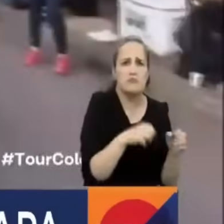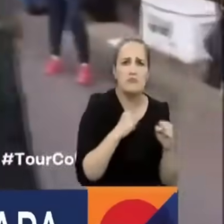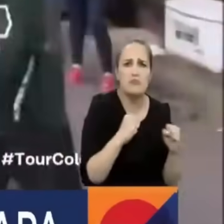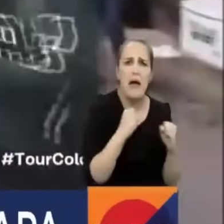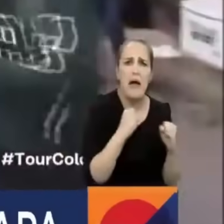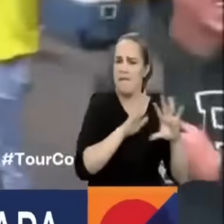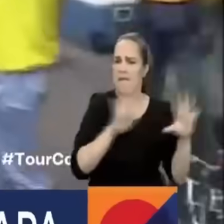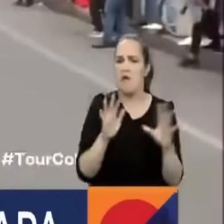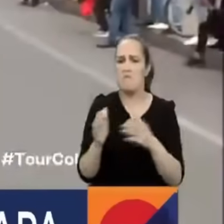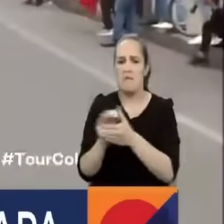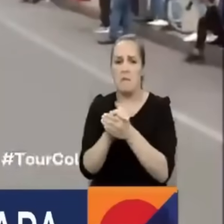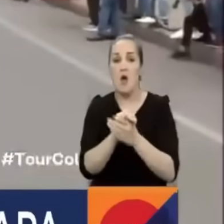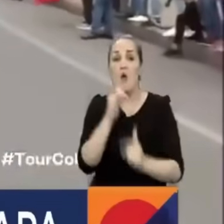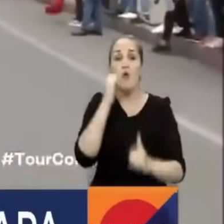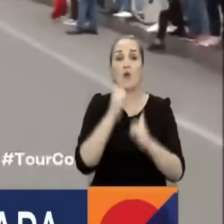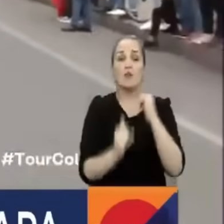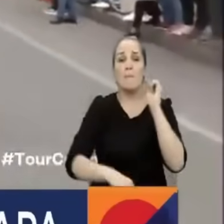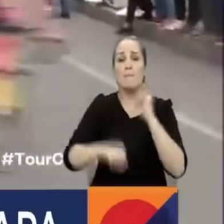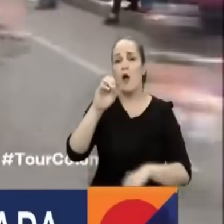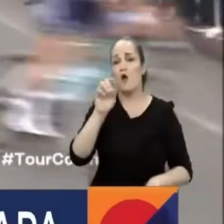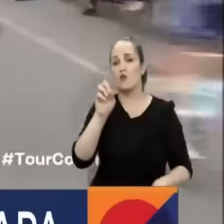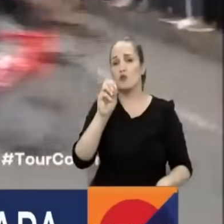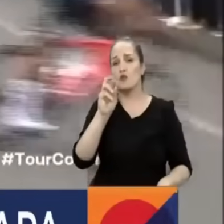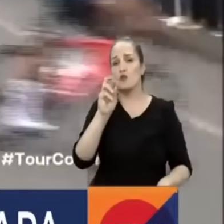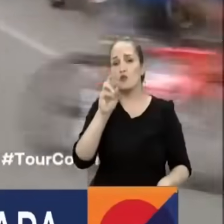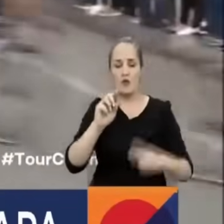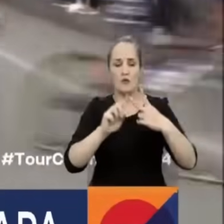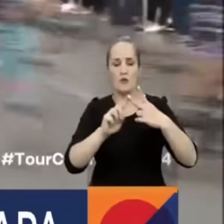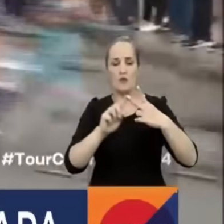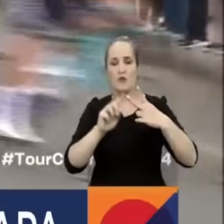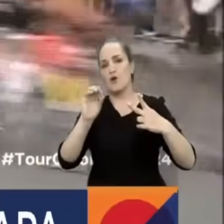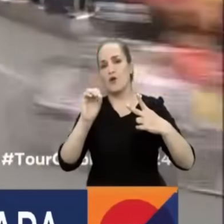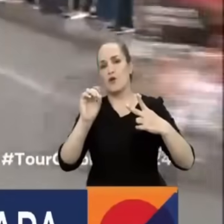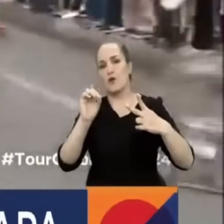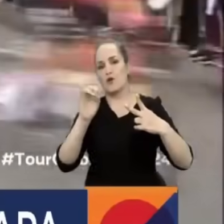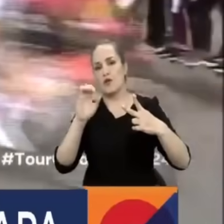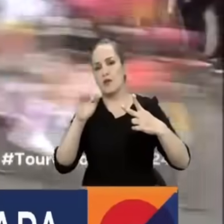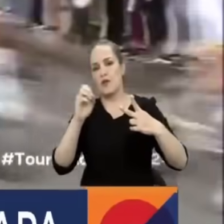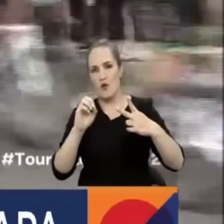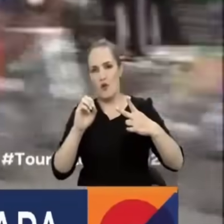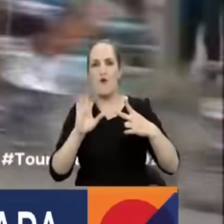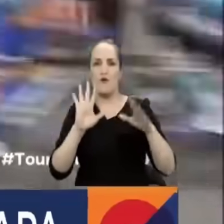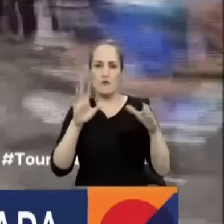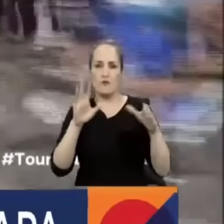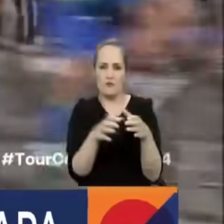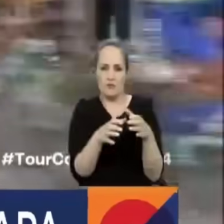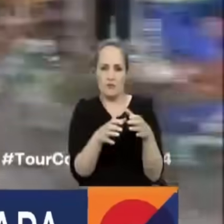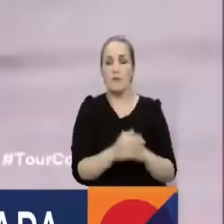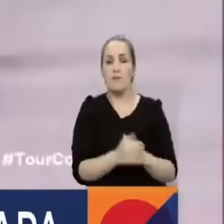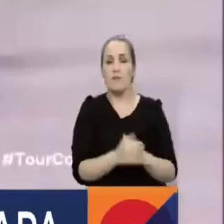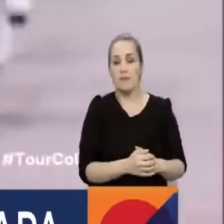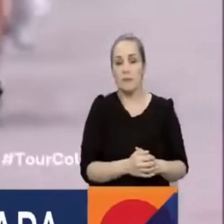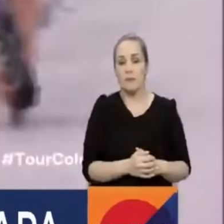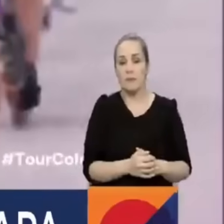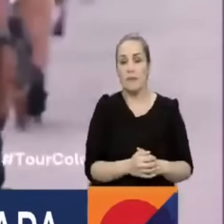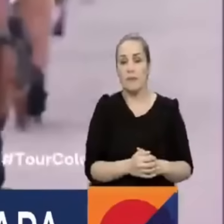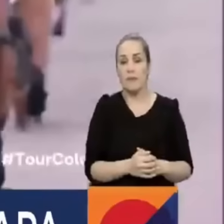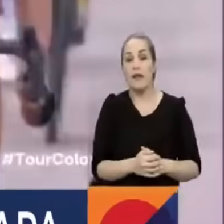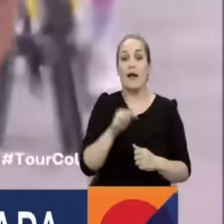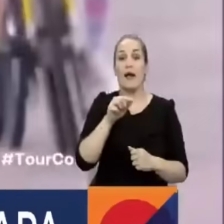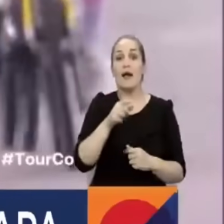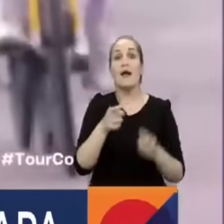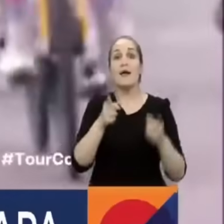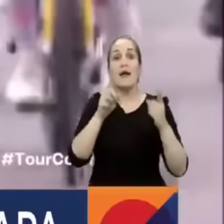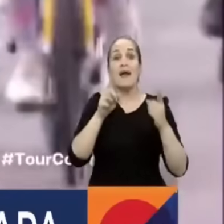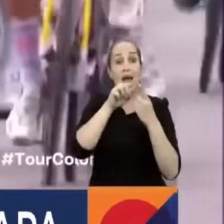ganador al final fue Osorio, con segundo lugar para Rodrigo Contreras del equipo Nubank. Precisamente el Rorro